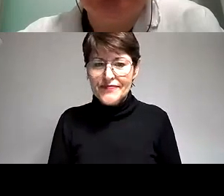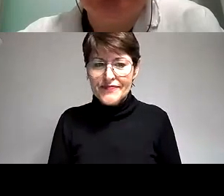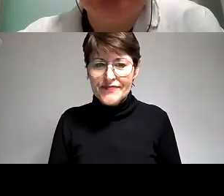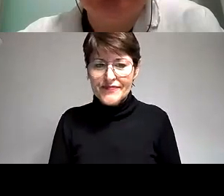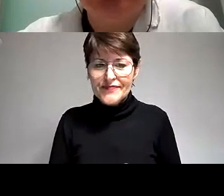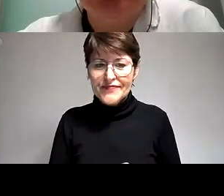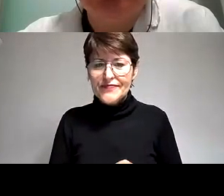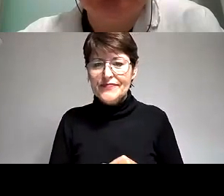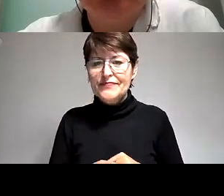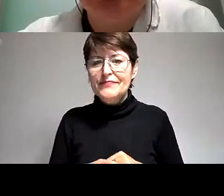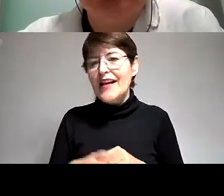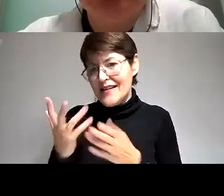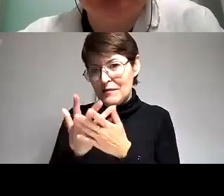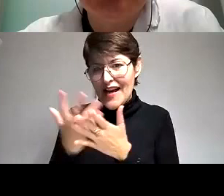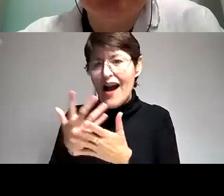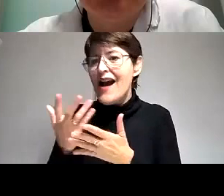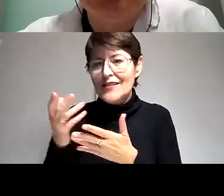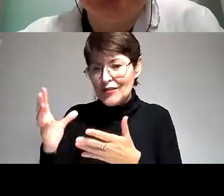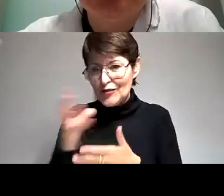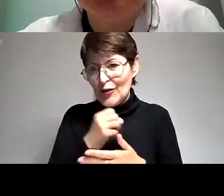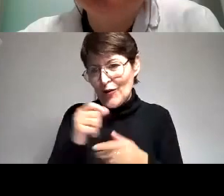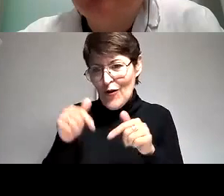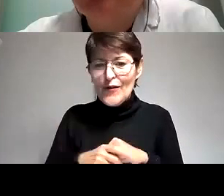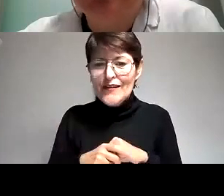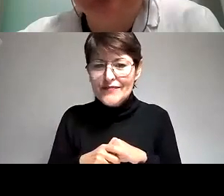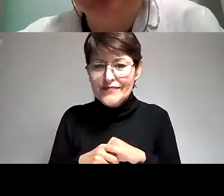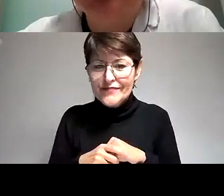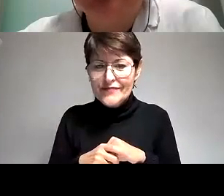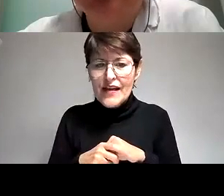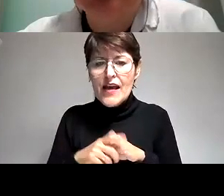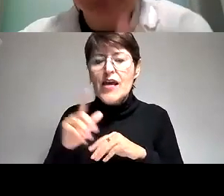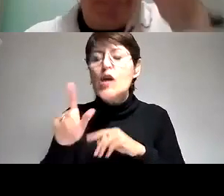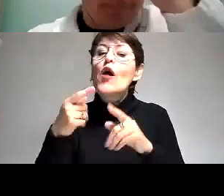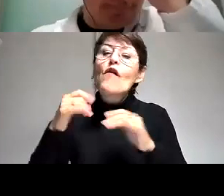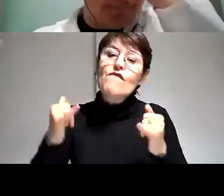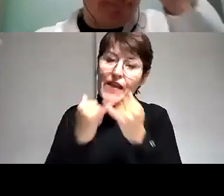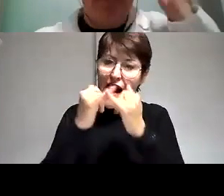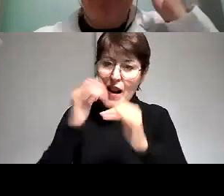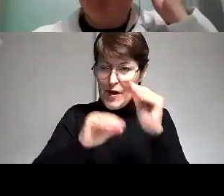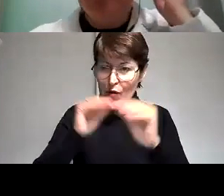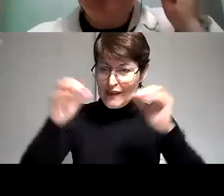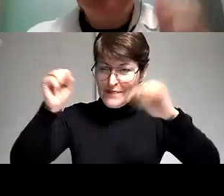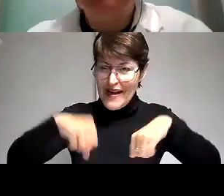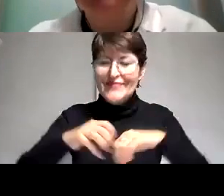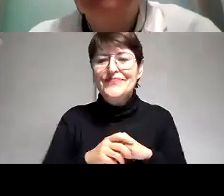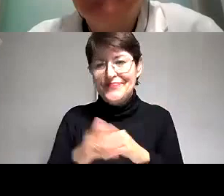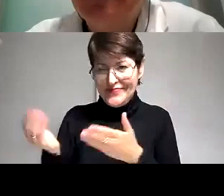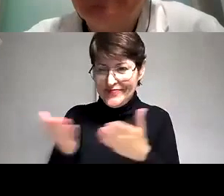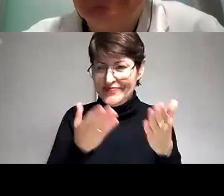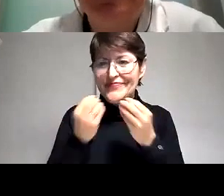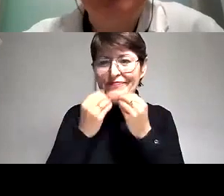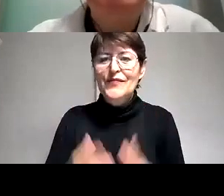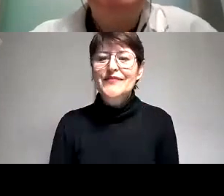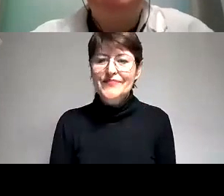todo lo que tenemos que contar hoy, todo lo que tienes que contar hoy, perdón, y nada, las preguntitas al final, como siempre. Así que nada, adelante y millones de